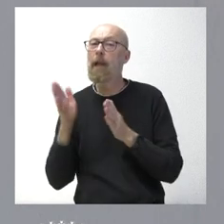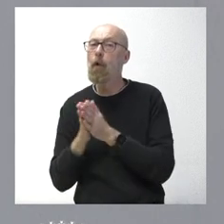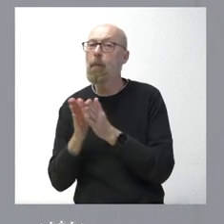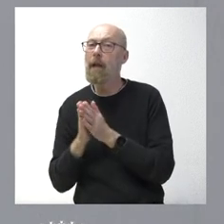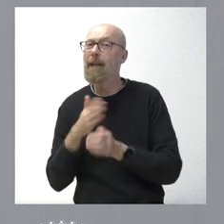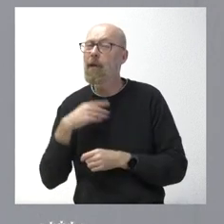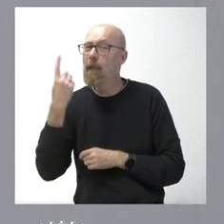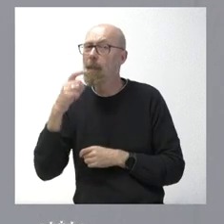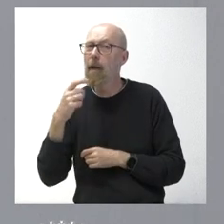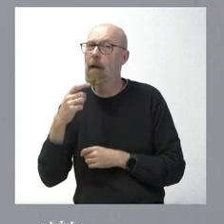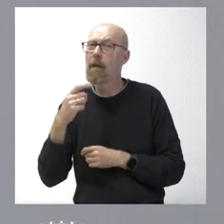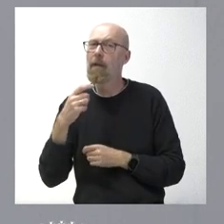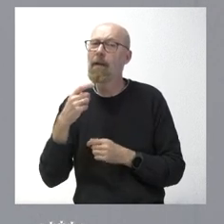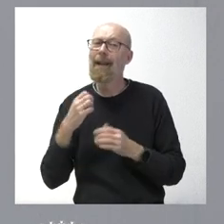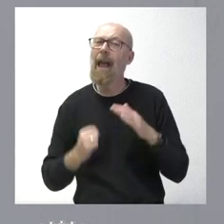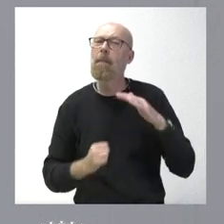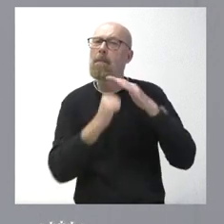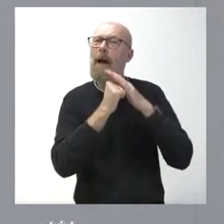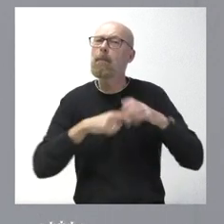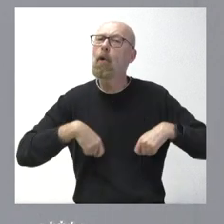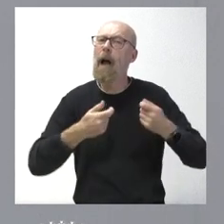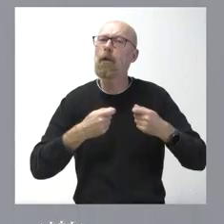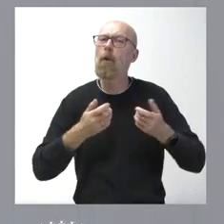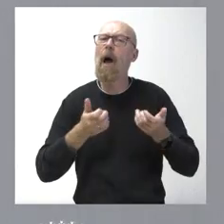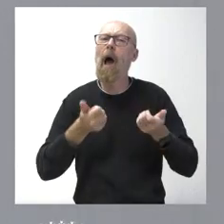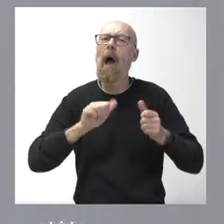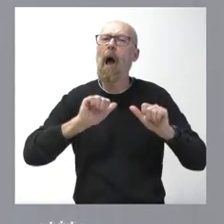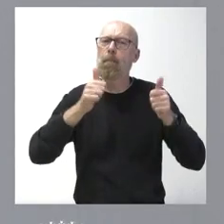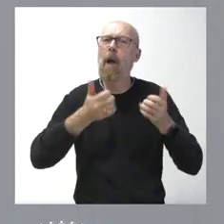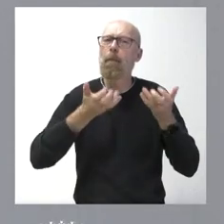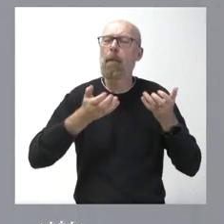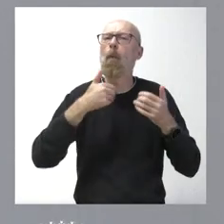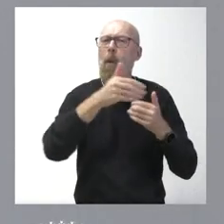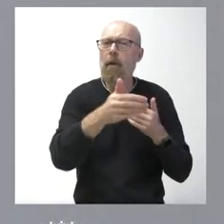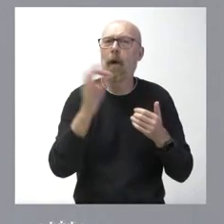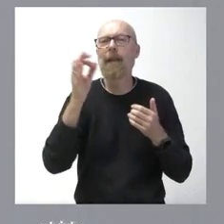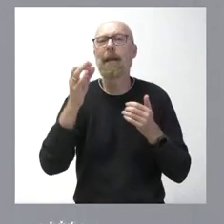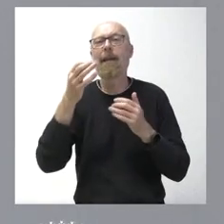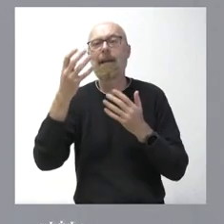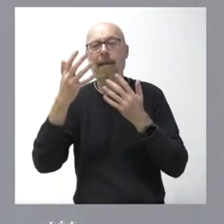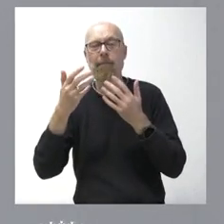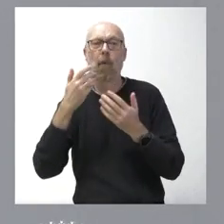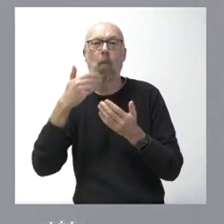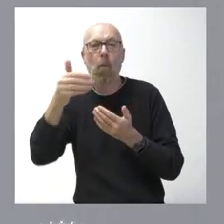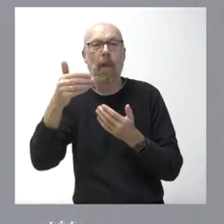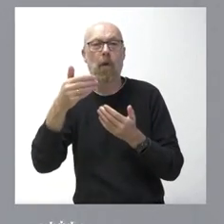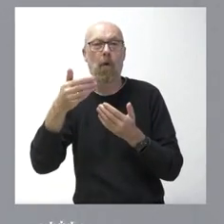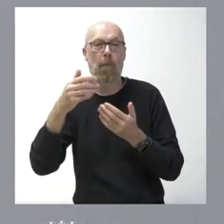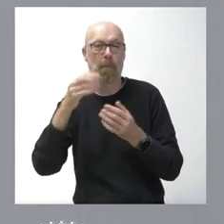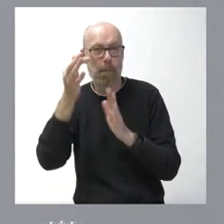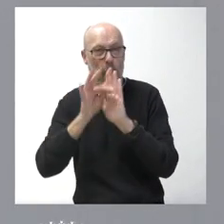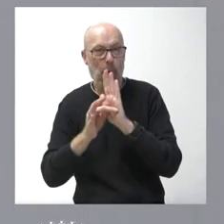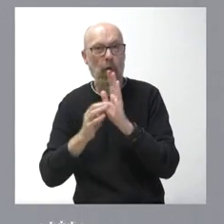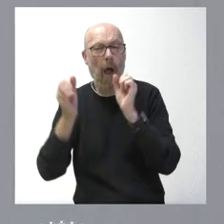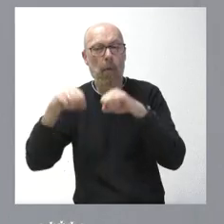tienen previsto aprobar el techo de gasto Y si el calendario para aprobar los presupuestos va a ser en este trimestre o lo van a retrasar si están